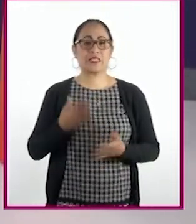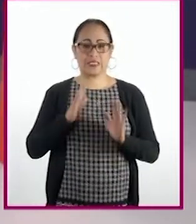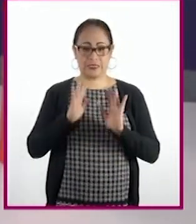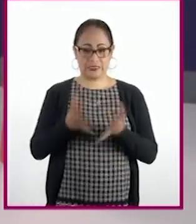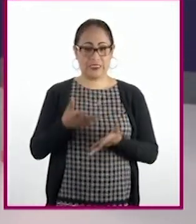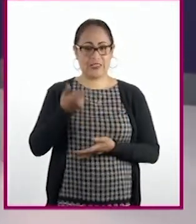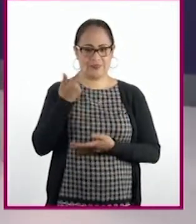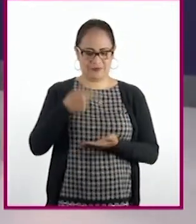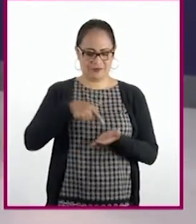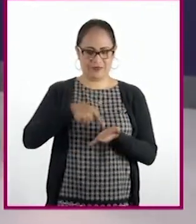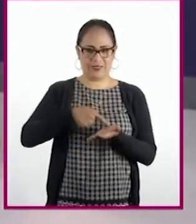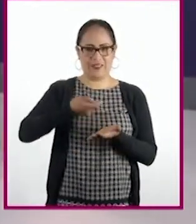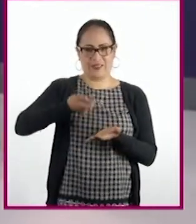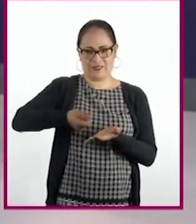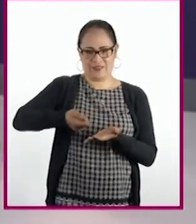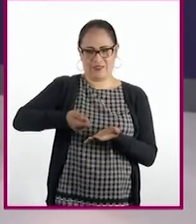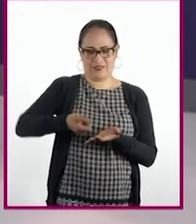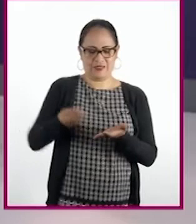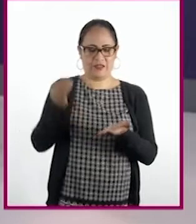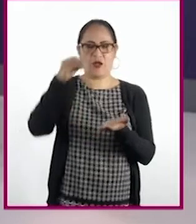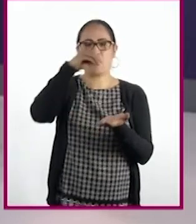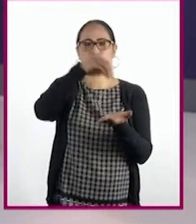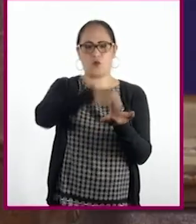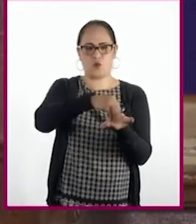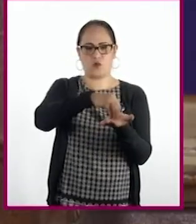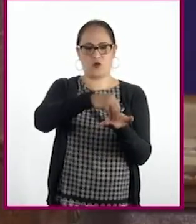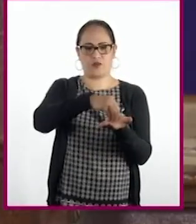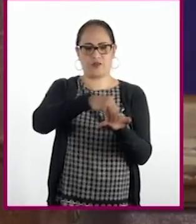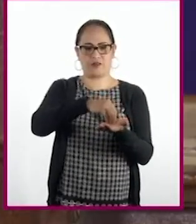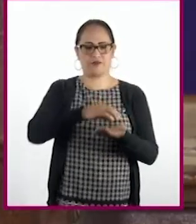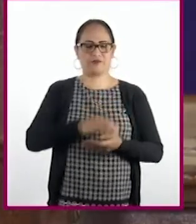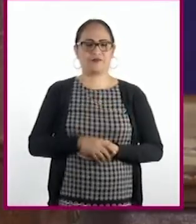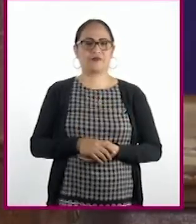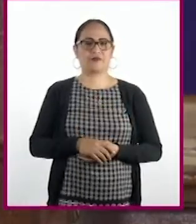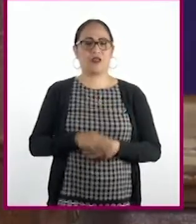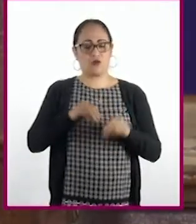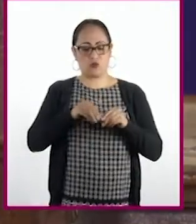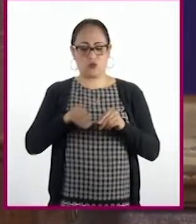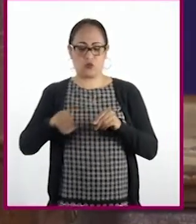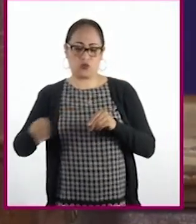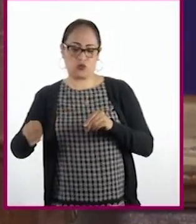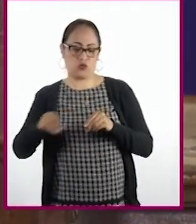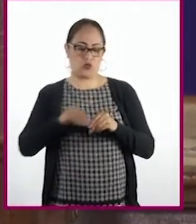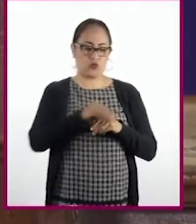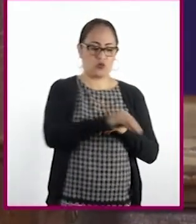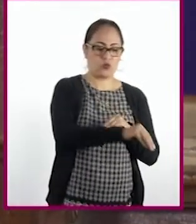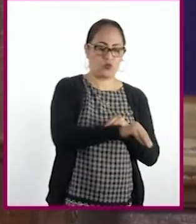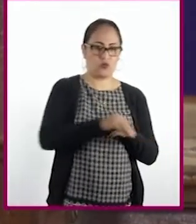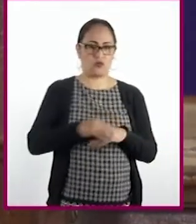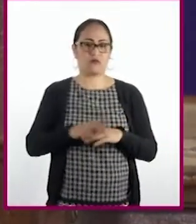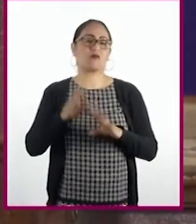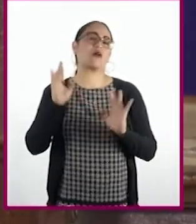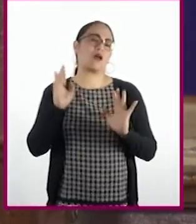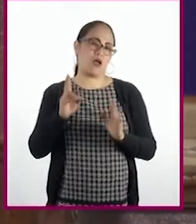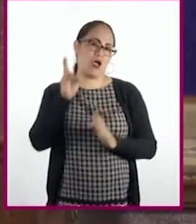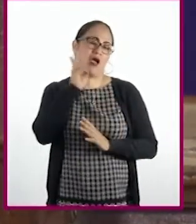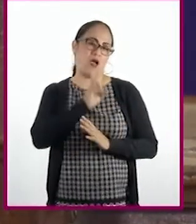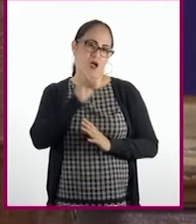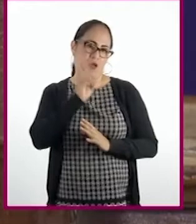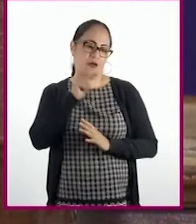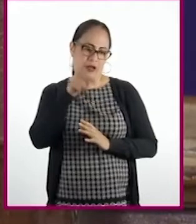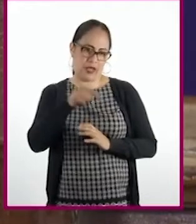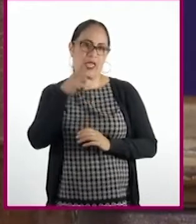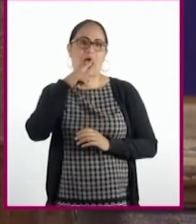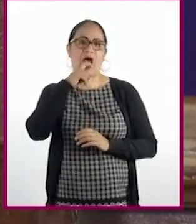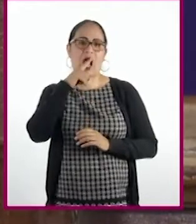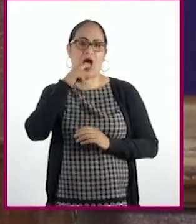tengo, la voy a colocar aquí y hacia donde corra, aquí en el centro. Hacia donde corra, daremos por hecho